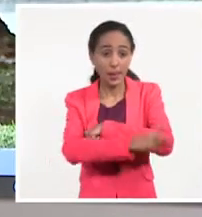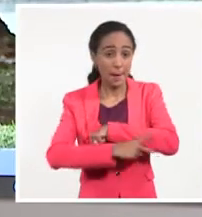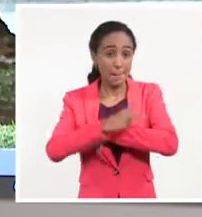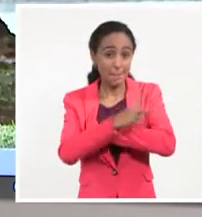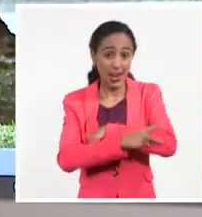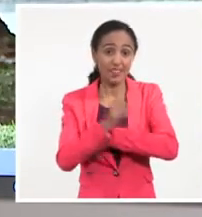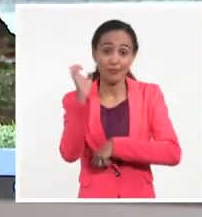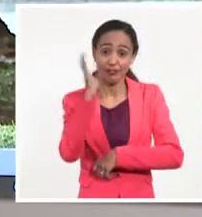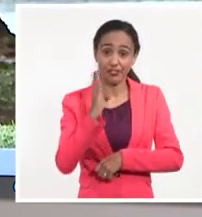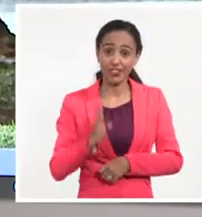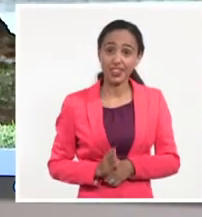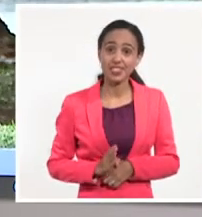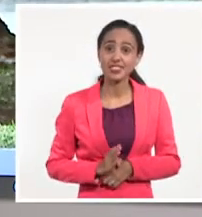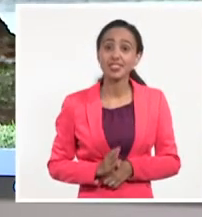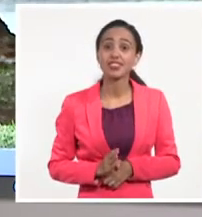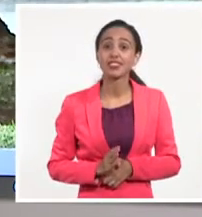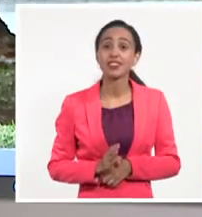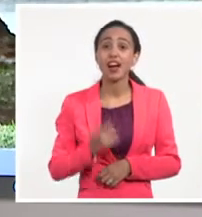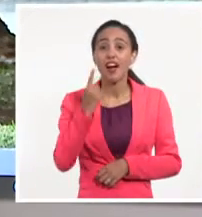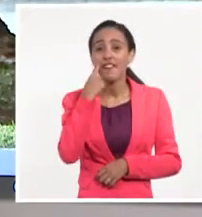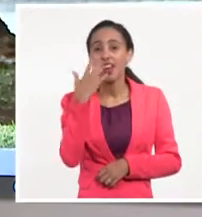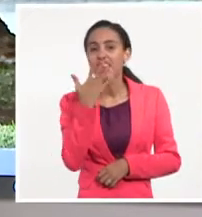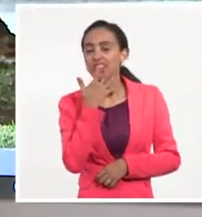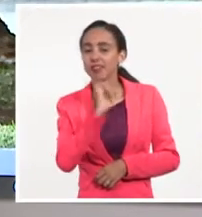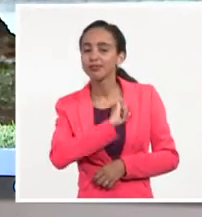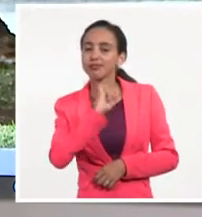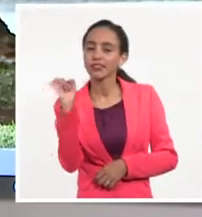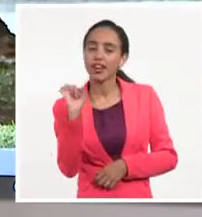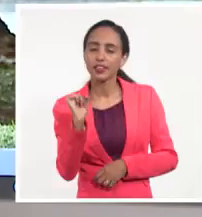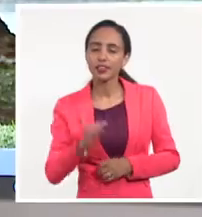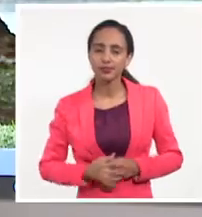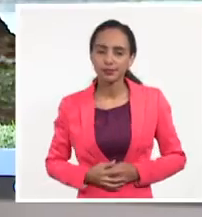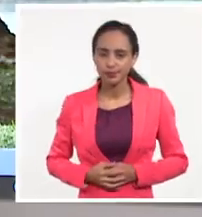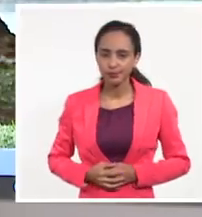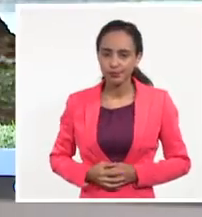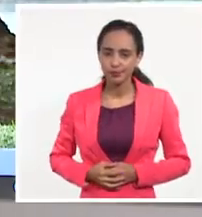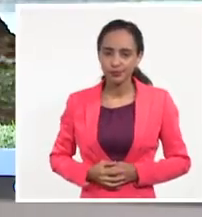fútbol entre la guerra o la reconciliación nacional. Buenas noches.